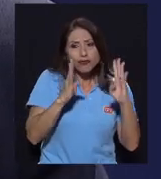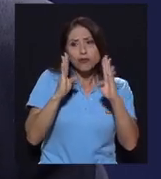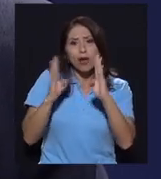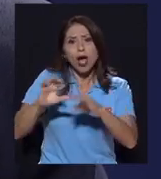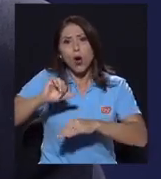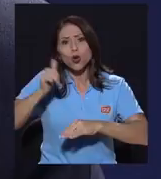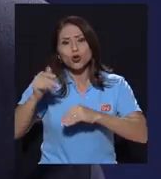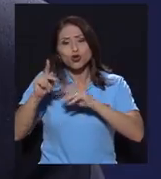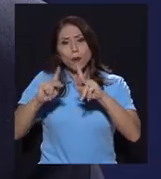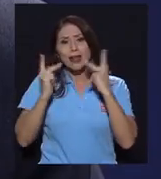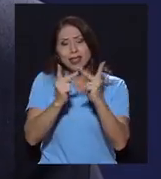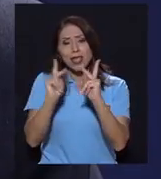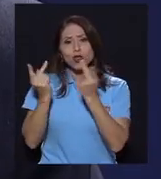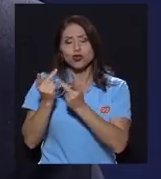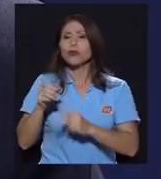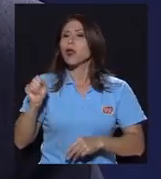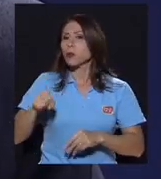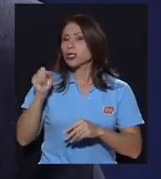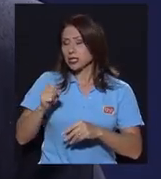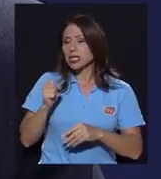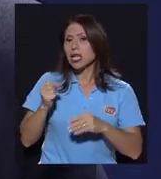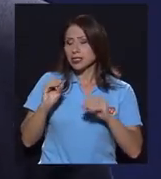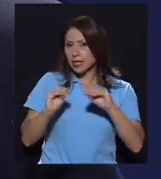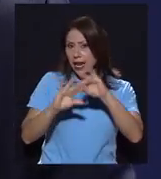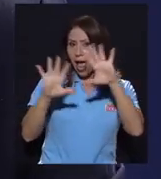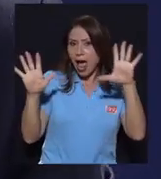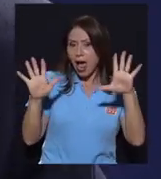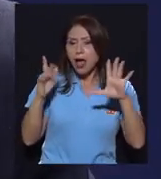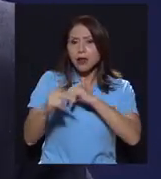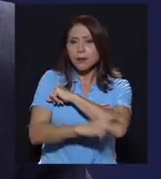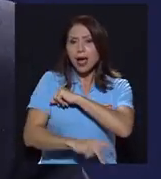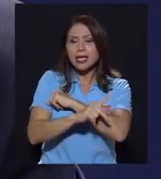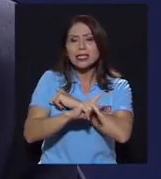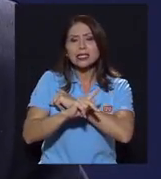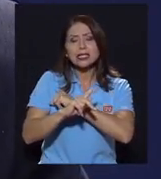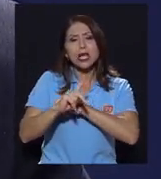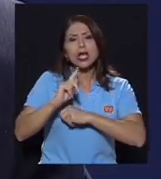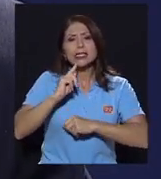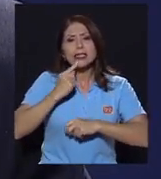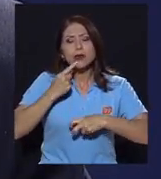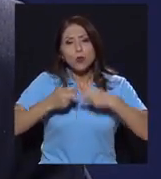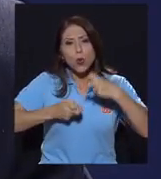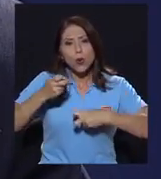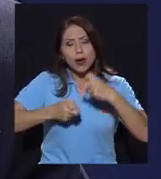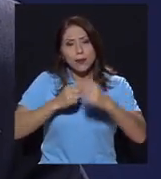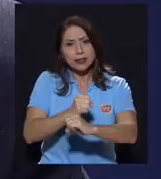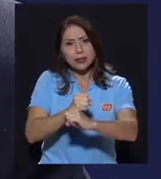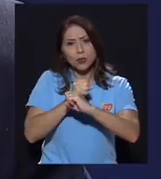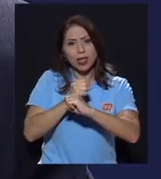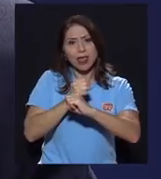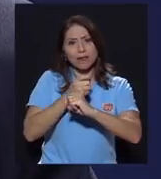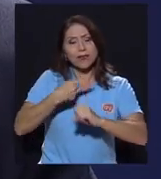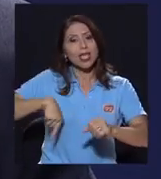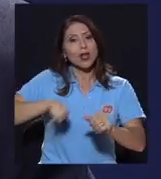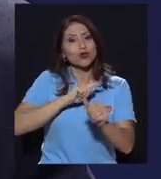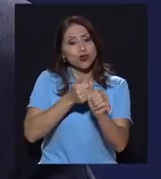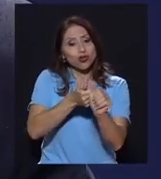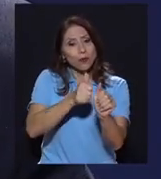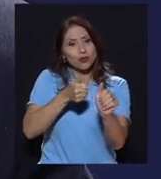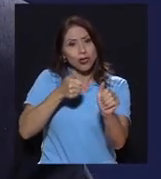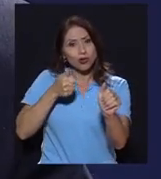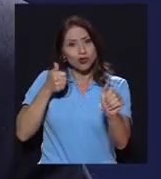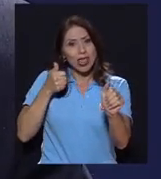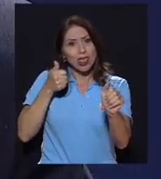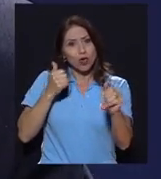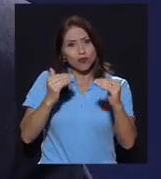siempre parece que es evidente que el país tiene un problema serio materia de seguridad que hemos retrocedido en los indicadores